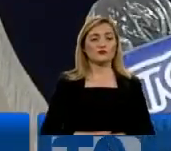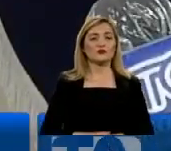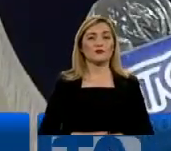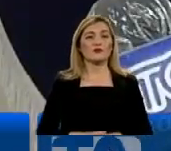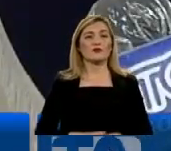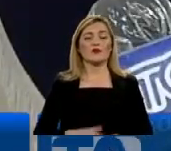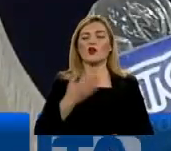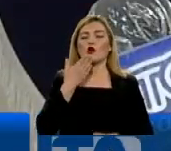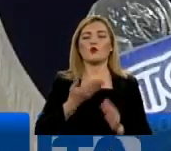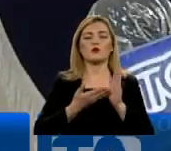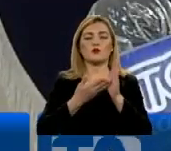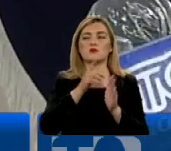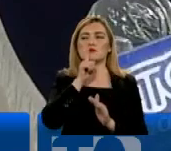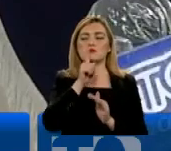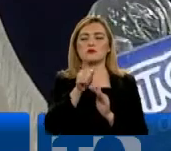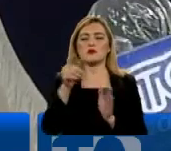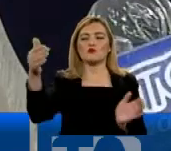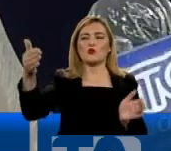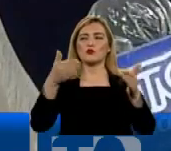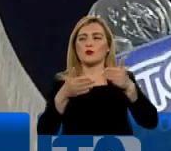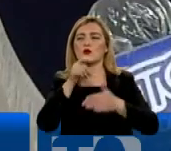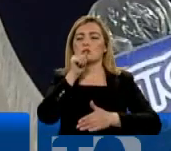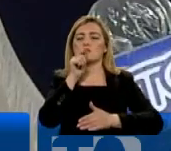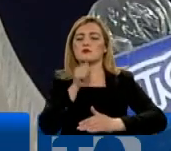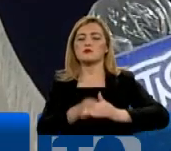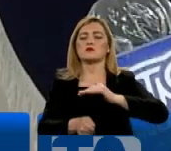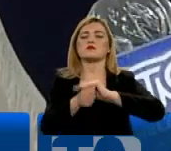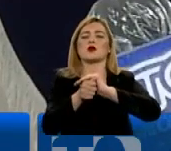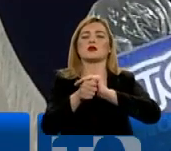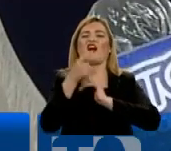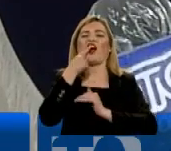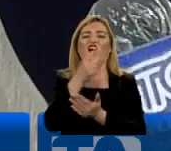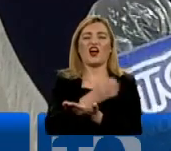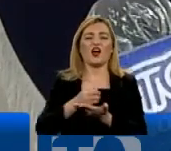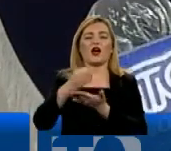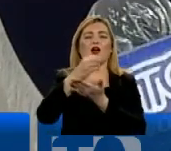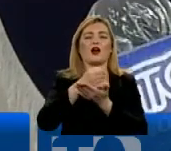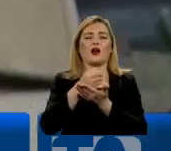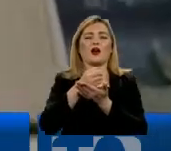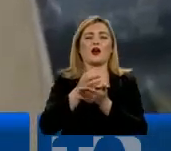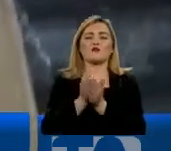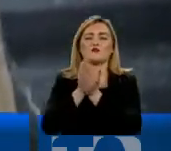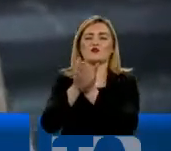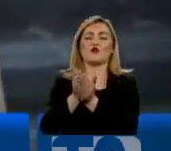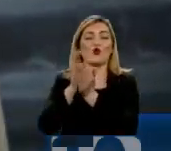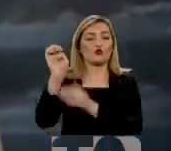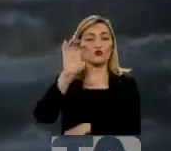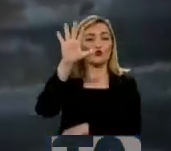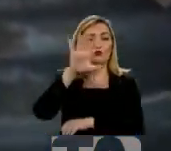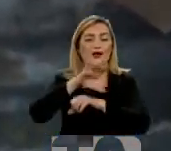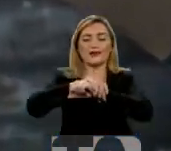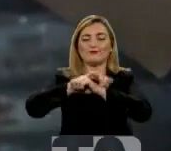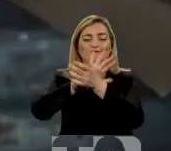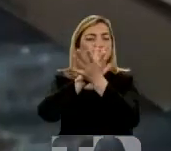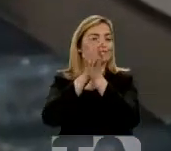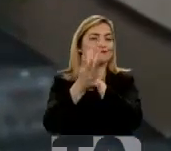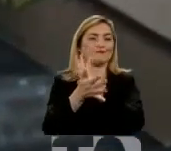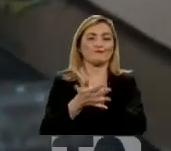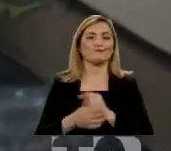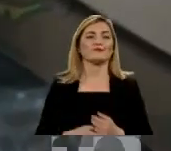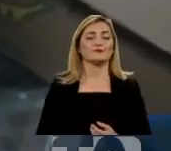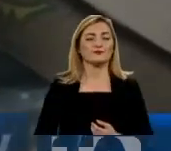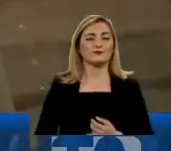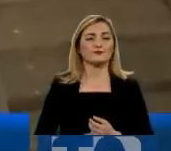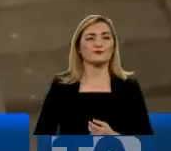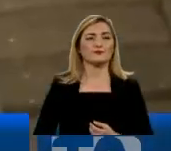la modalidad de gancho ciego desde un puerto marítimo de la provincia del Oro hacia el continente europeo. No hubo detenidos en este operativo, que no